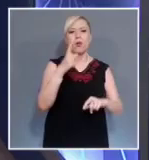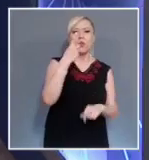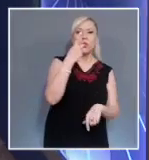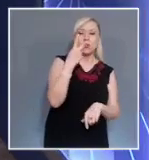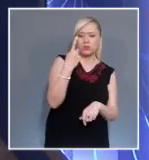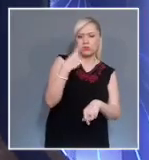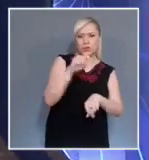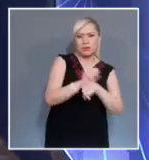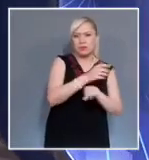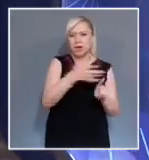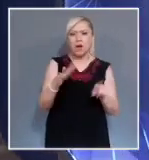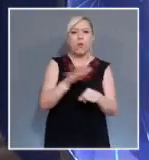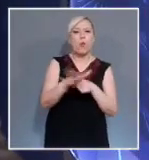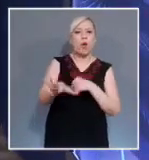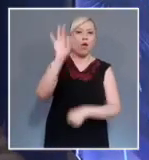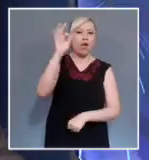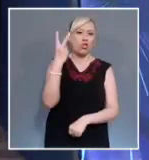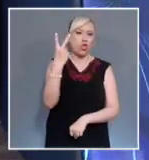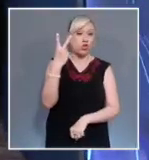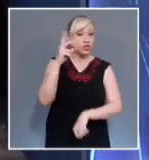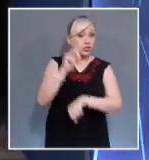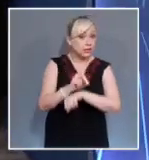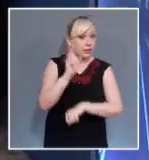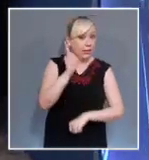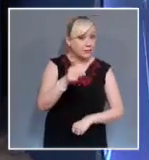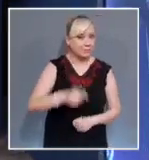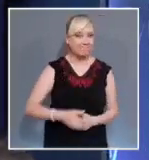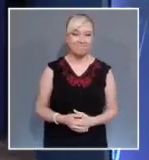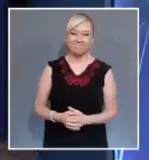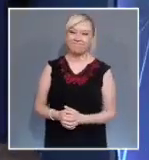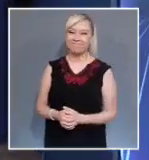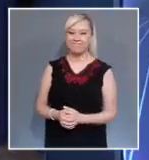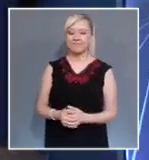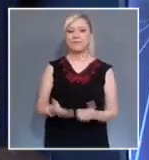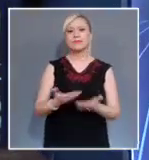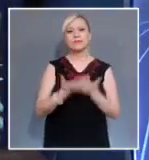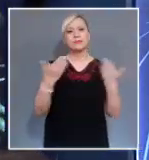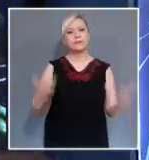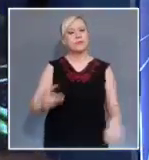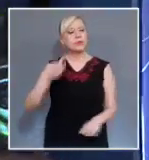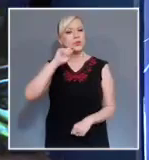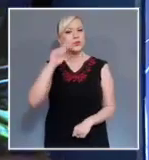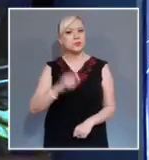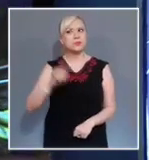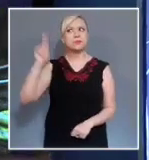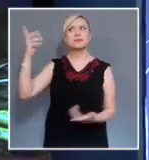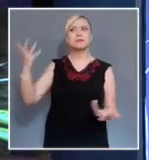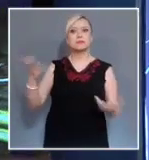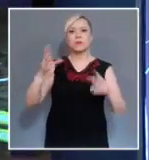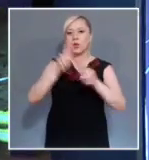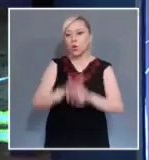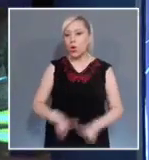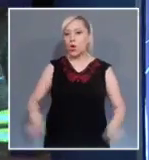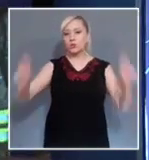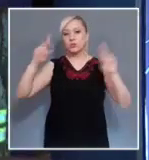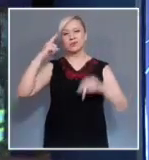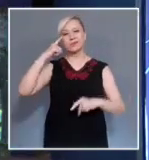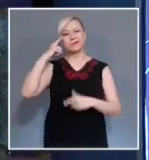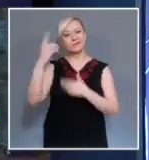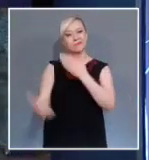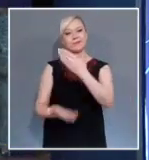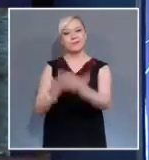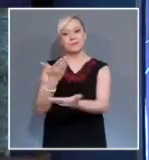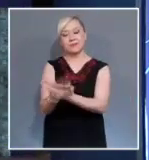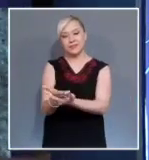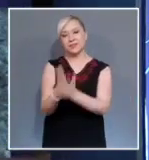Vámonos ahora Ucrania al día Naciones Unidas presentó una propuesta para que Ucrania continúe exportando granos